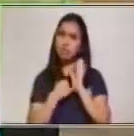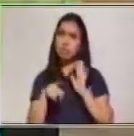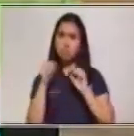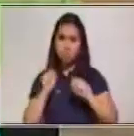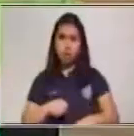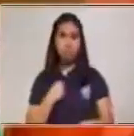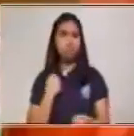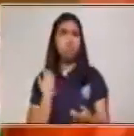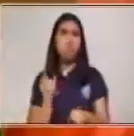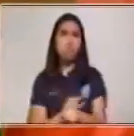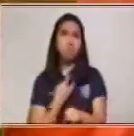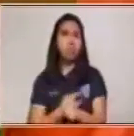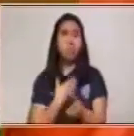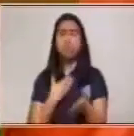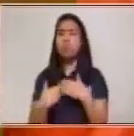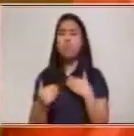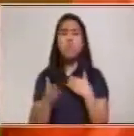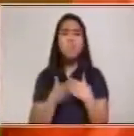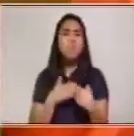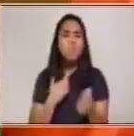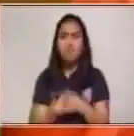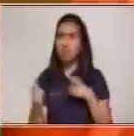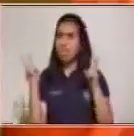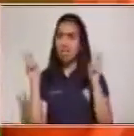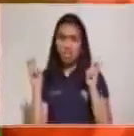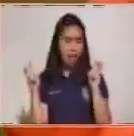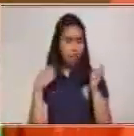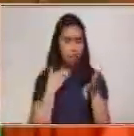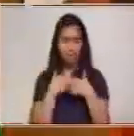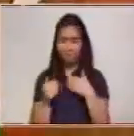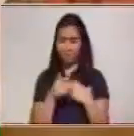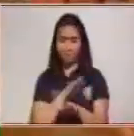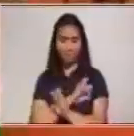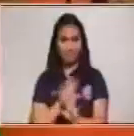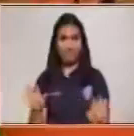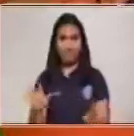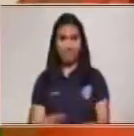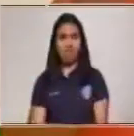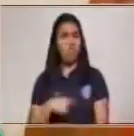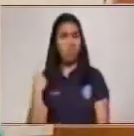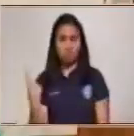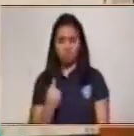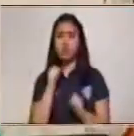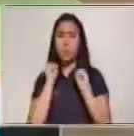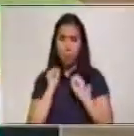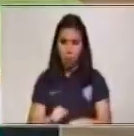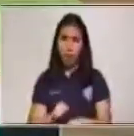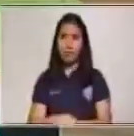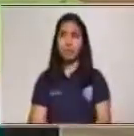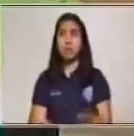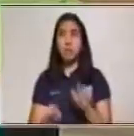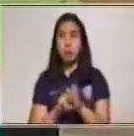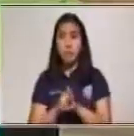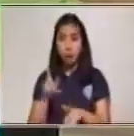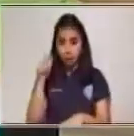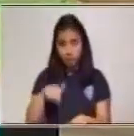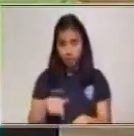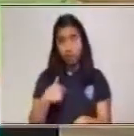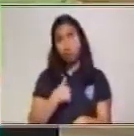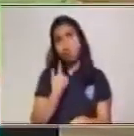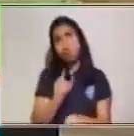vamos con ciencias naturales. ¿Sí? El reino animal.